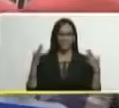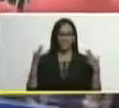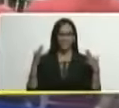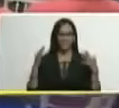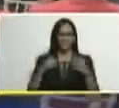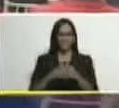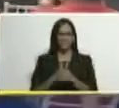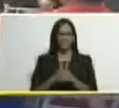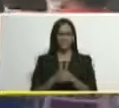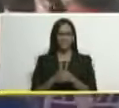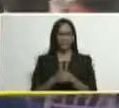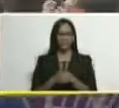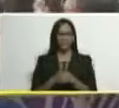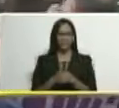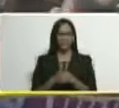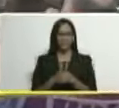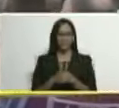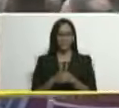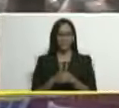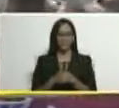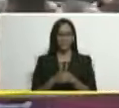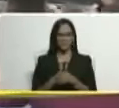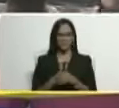Por eso,